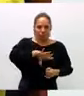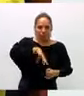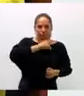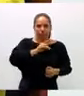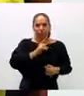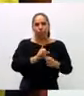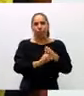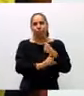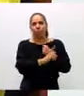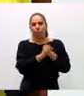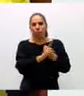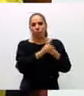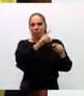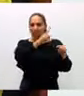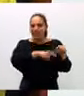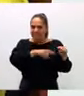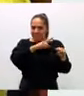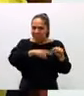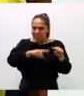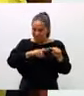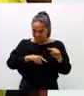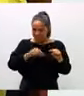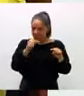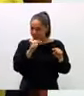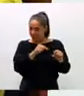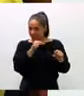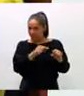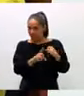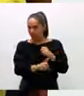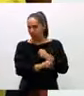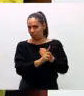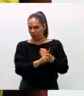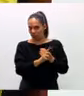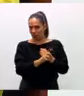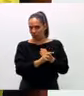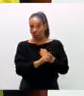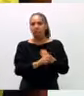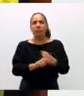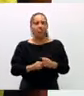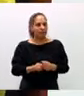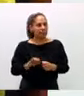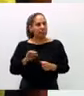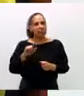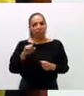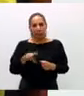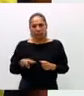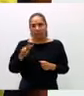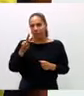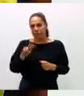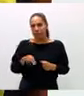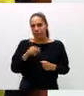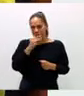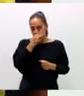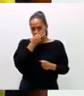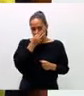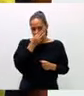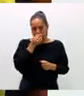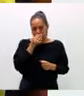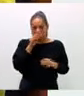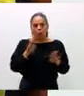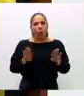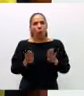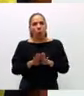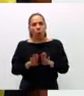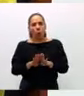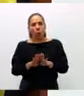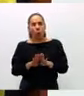día, en el entorno escolar comunitario. Entonces, la pregunta concreta, ¿cómo formar al